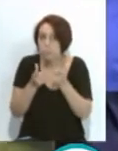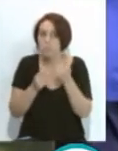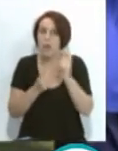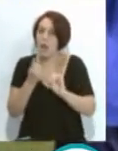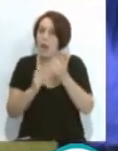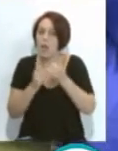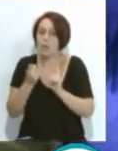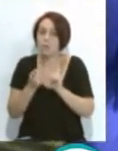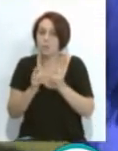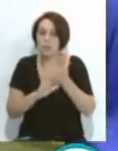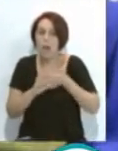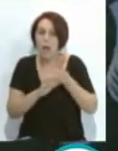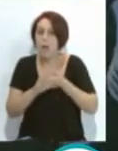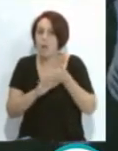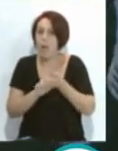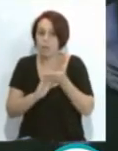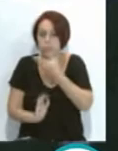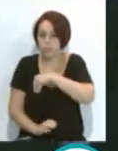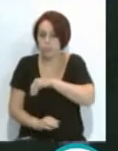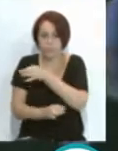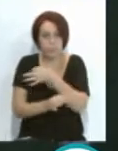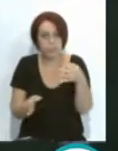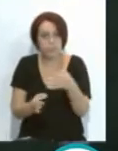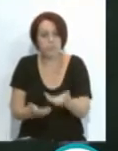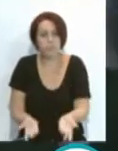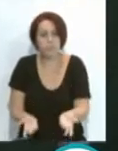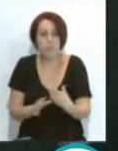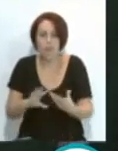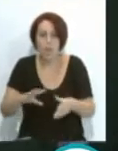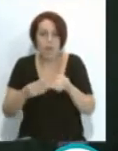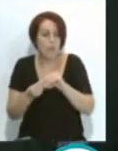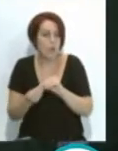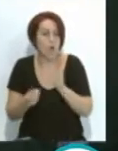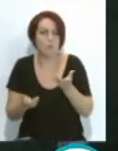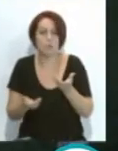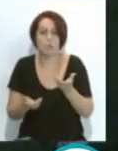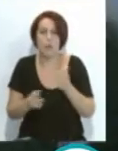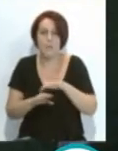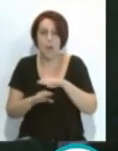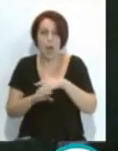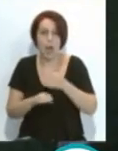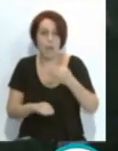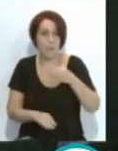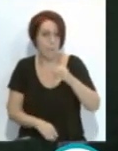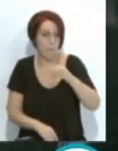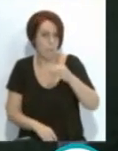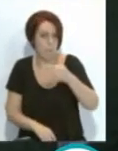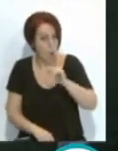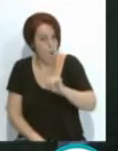él, que habla perfectamente español, con lo cual la adaptación para Bobby